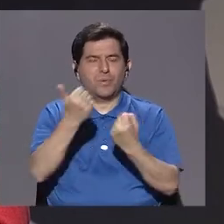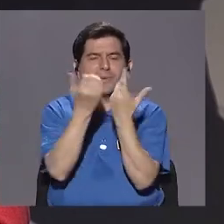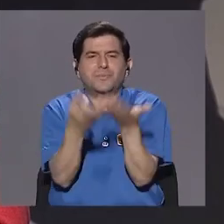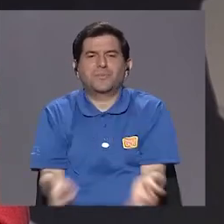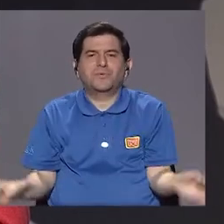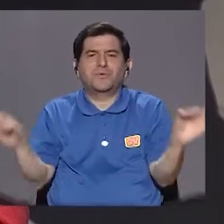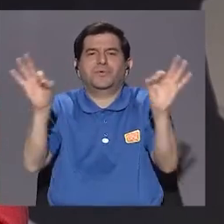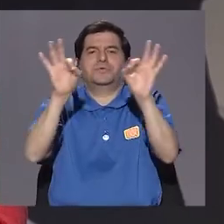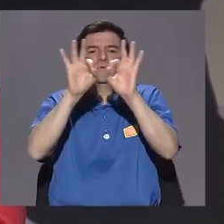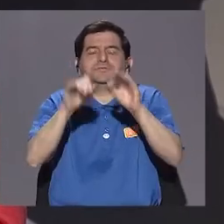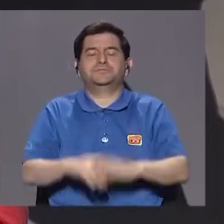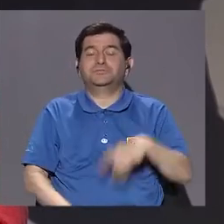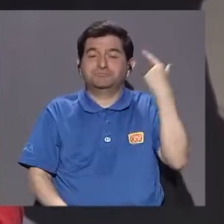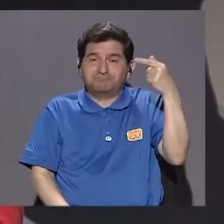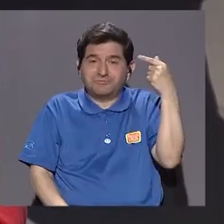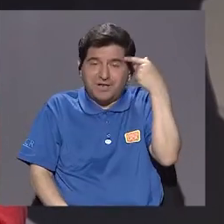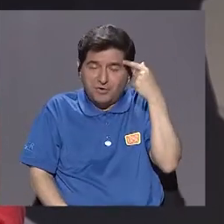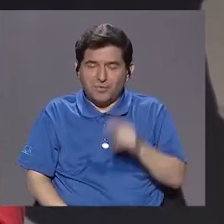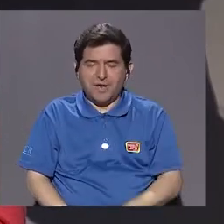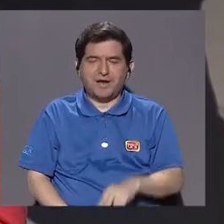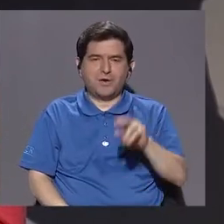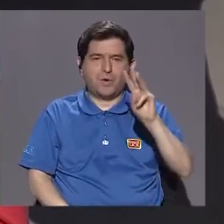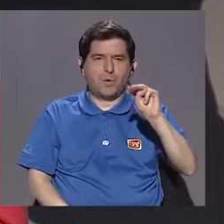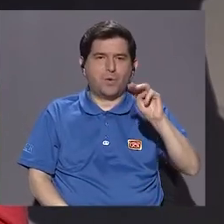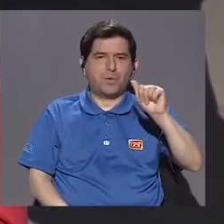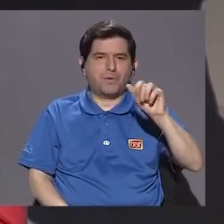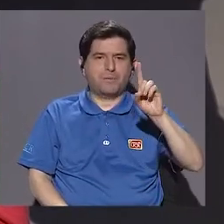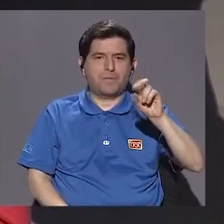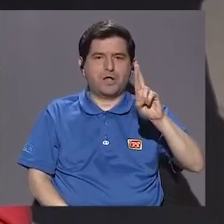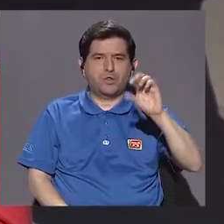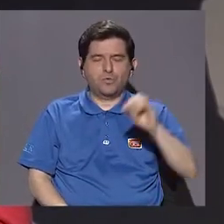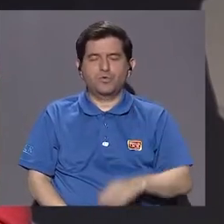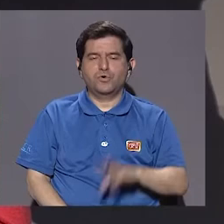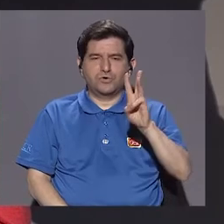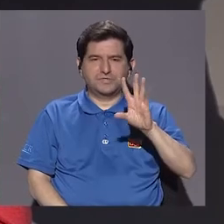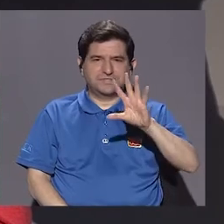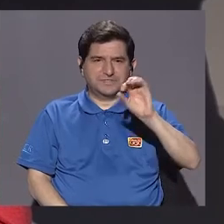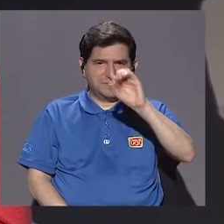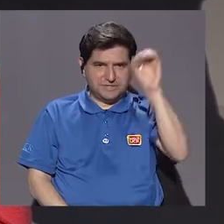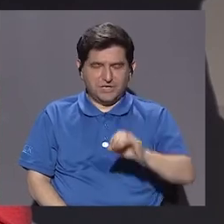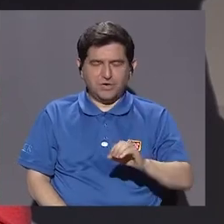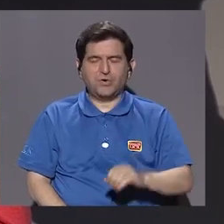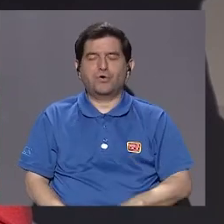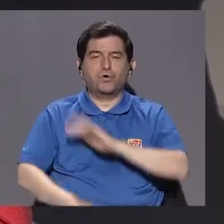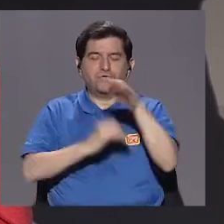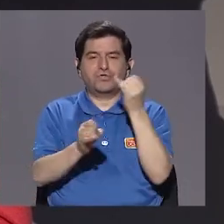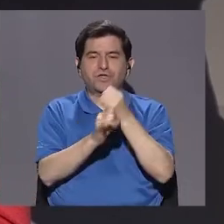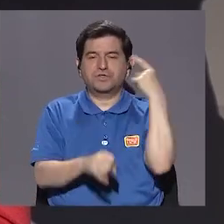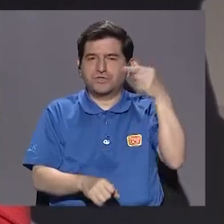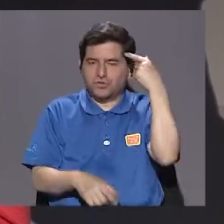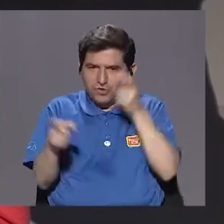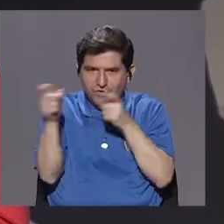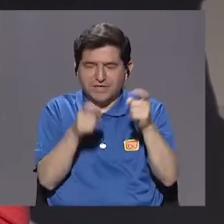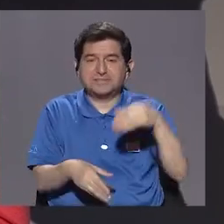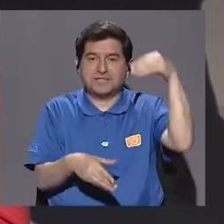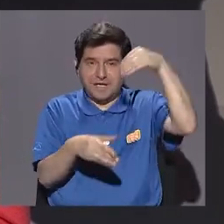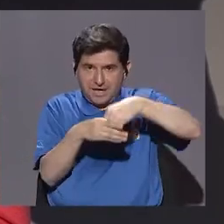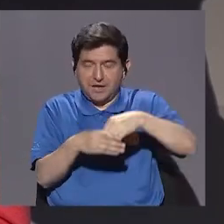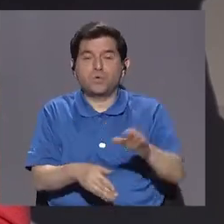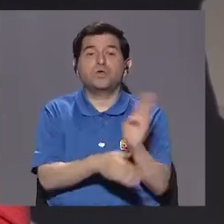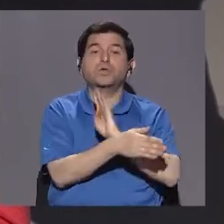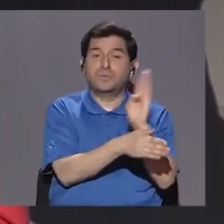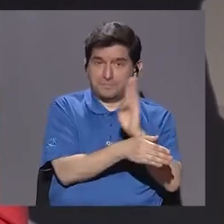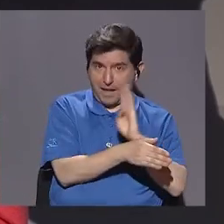importante del gobierno maduro que controlan el 65 por ciento de todas las instituciones del estado entre ellos tienen algunos